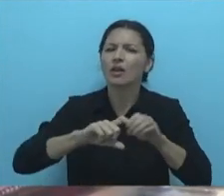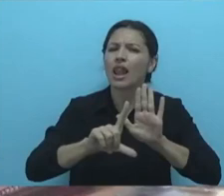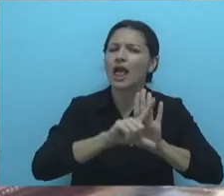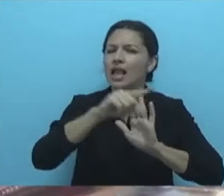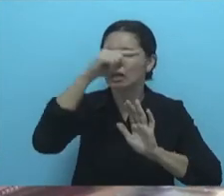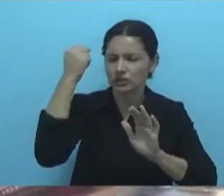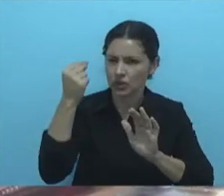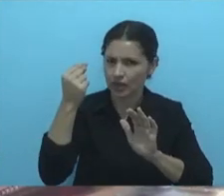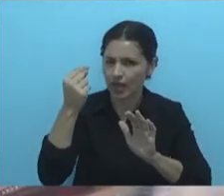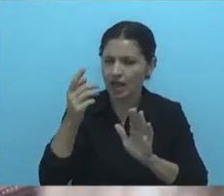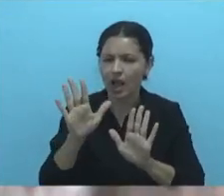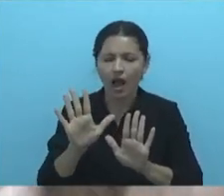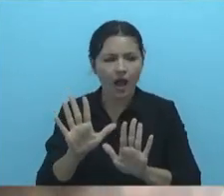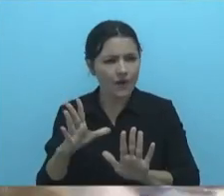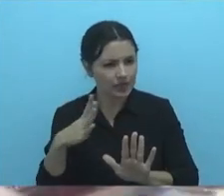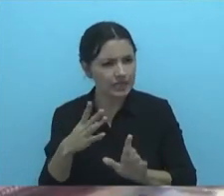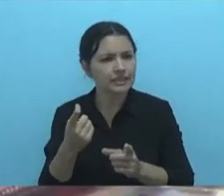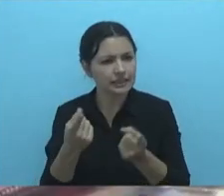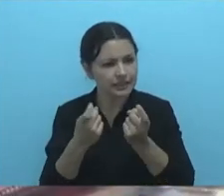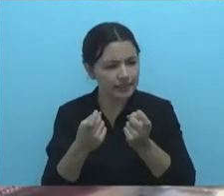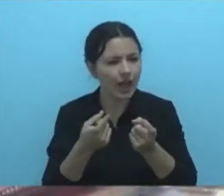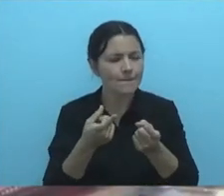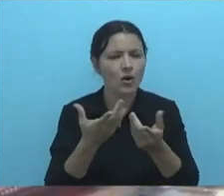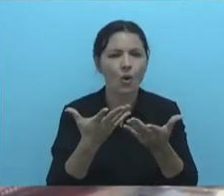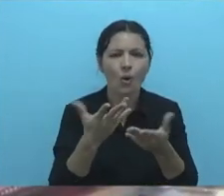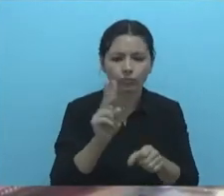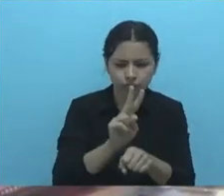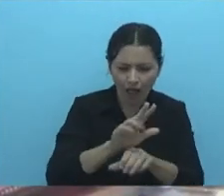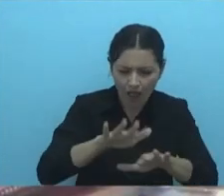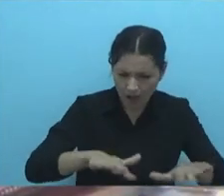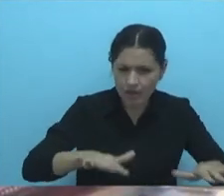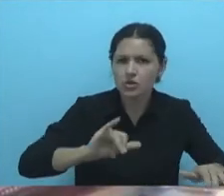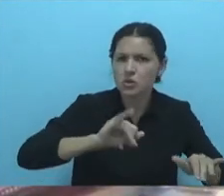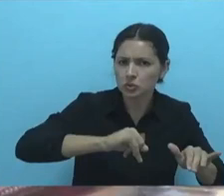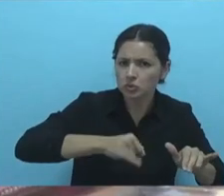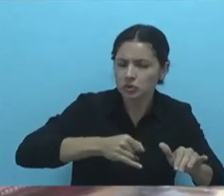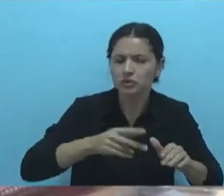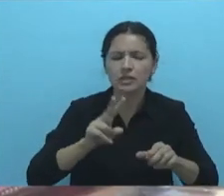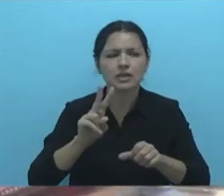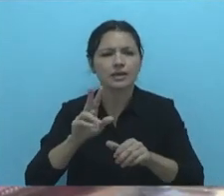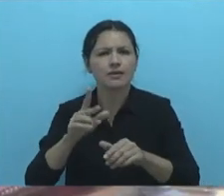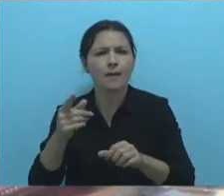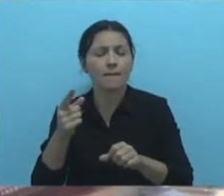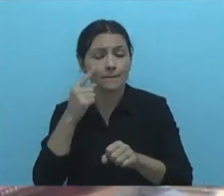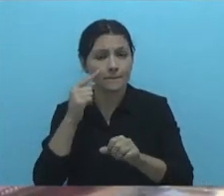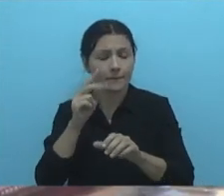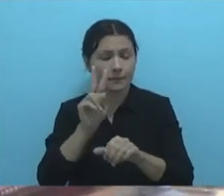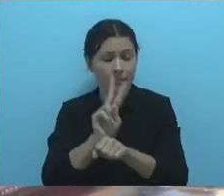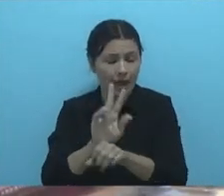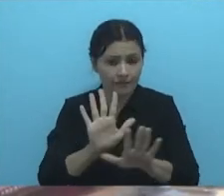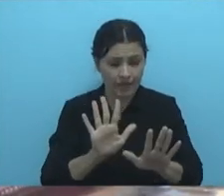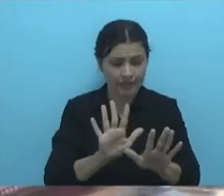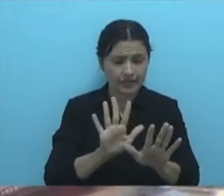creamos que se debe capacitar en el cuidado de nuestros niños no porque no creamos que cada vez son más la violencia que sean nuestros niños y que tenemos que defenderlos